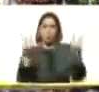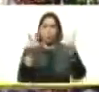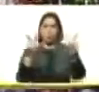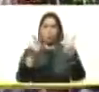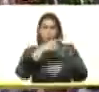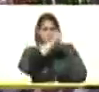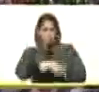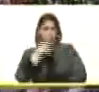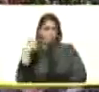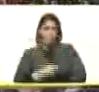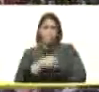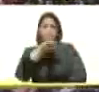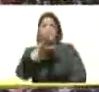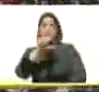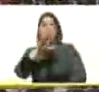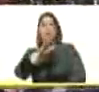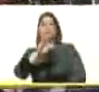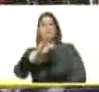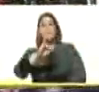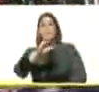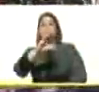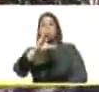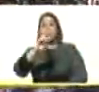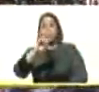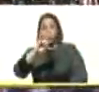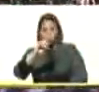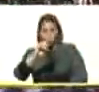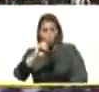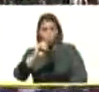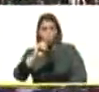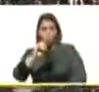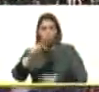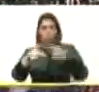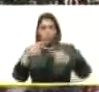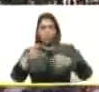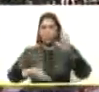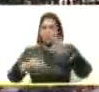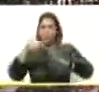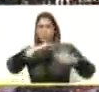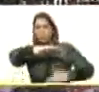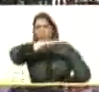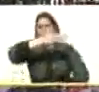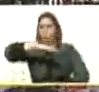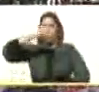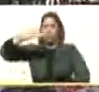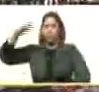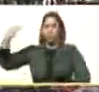Fabricio Ojeda, que luego se fue a la montaña con un fusil a combatir